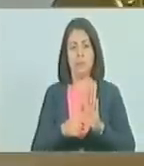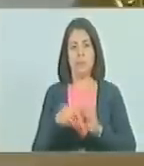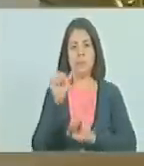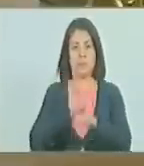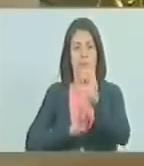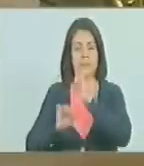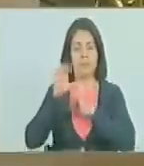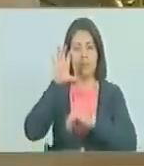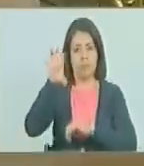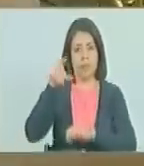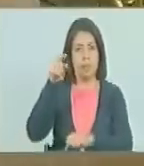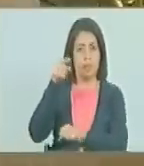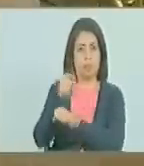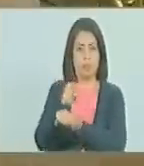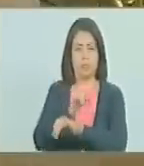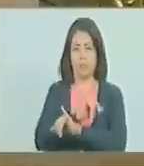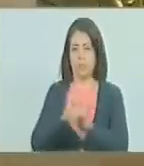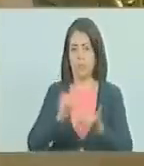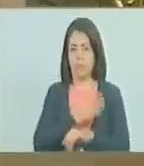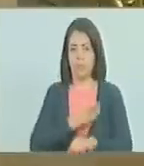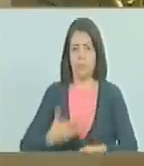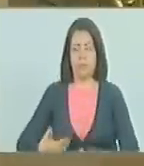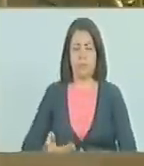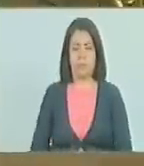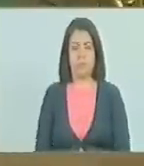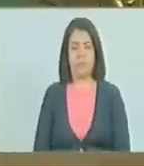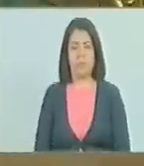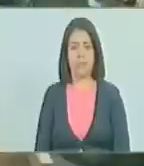defensa de la patria impone. Es todo, presidente.